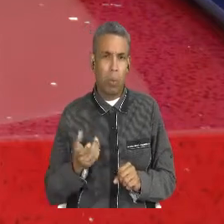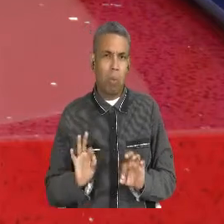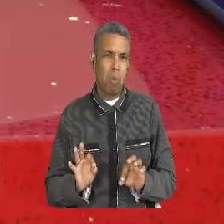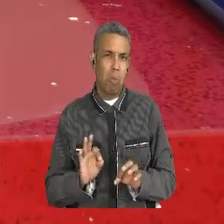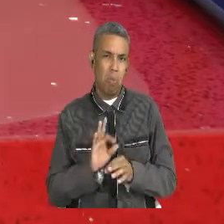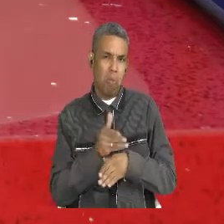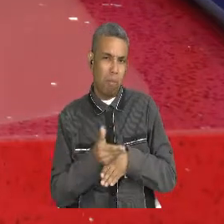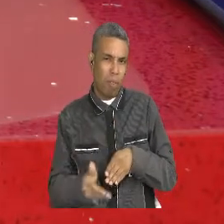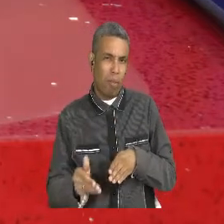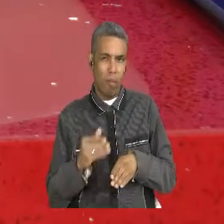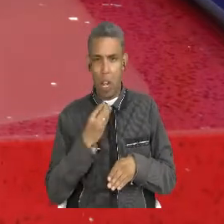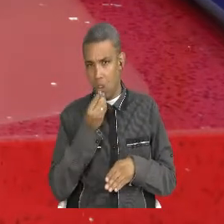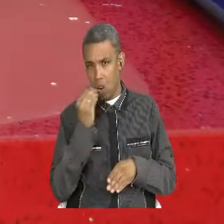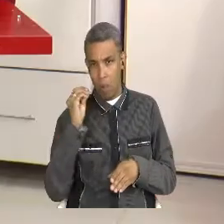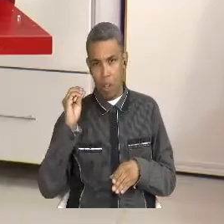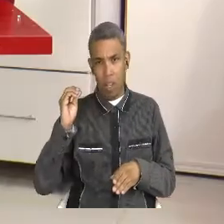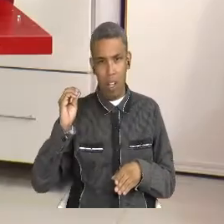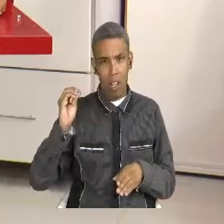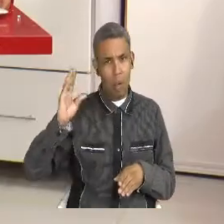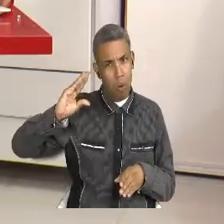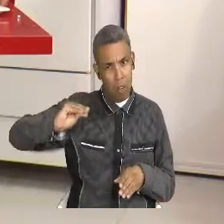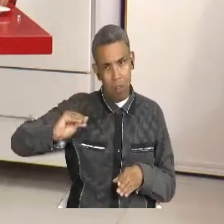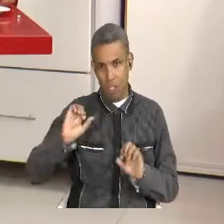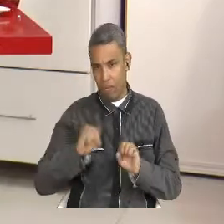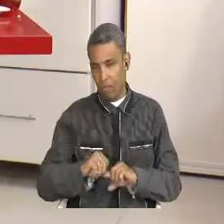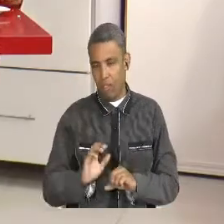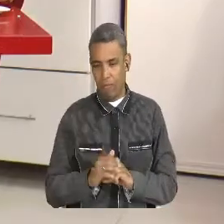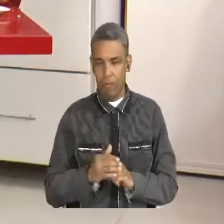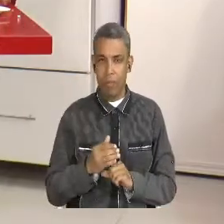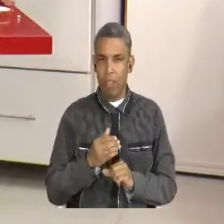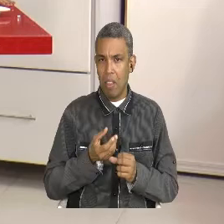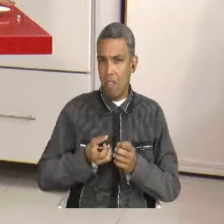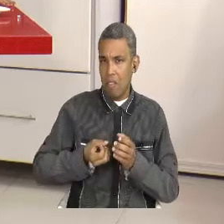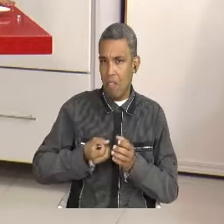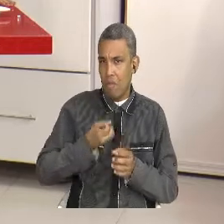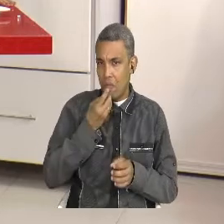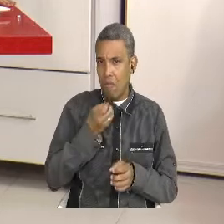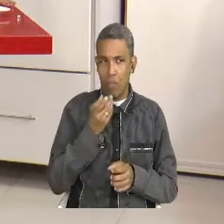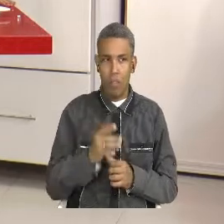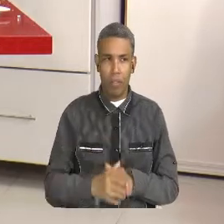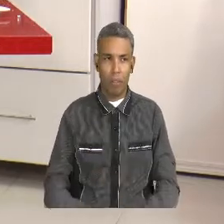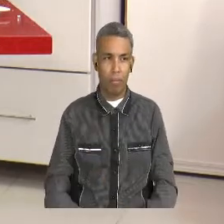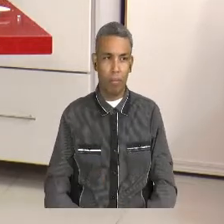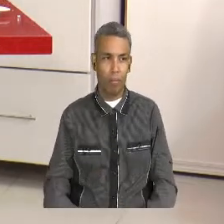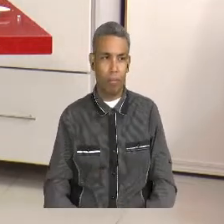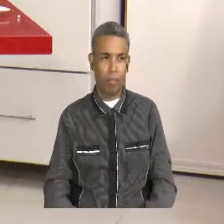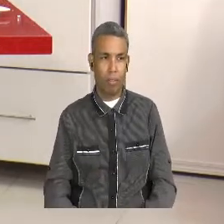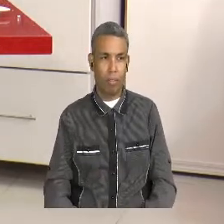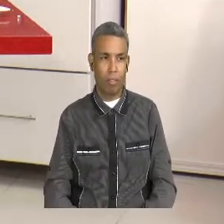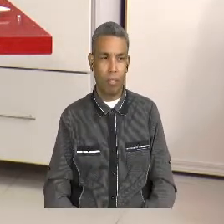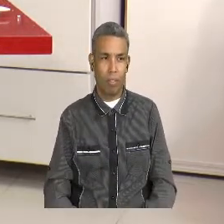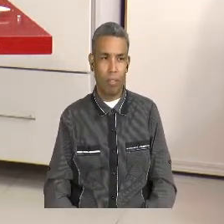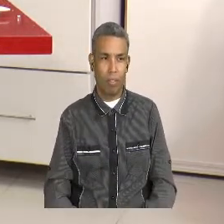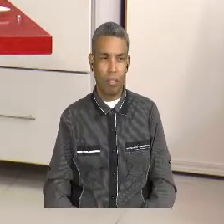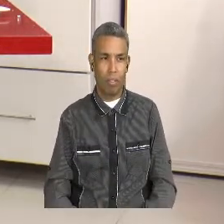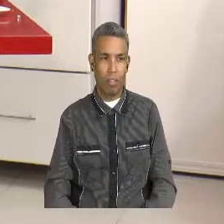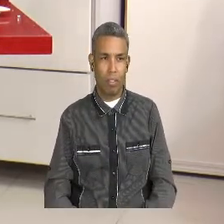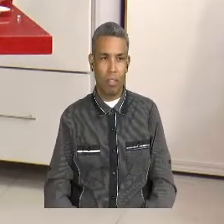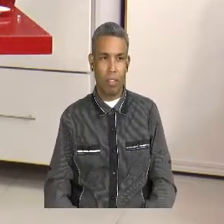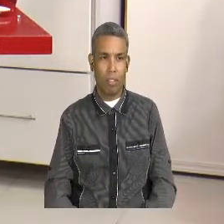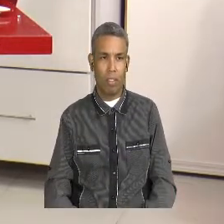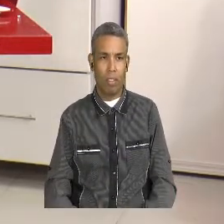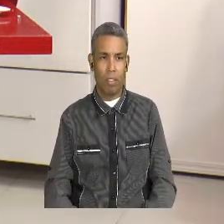se ve rico. Mire eso, cómo se ve provocativa. Ya tenemos helado. Ya tenemos. Sí. Don Libardo, vamos a agregar el helado a nosotros aquí